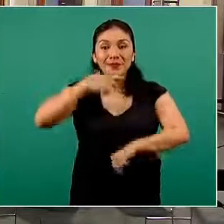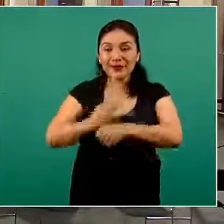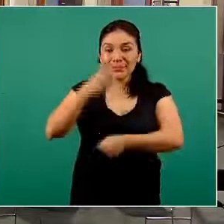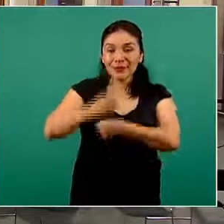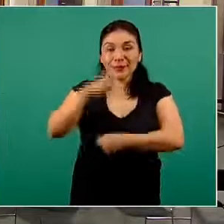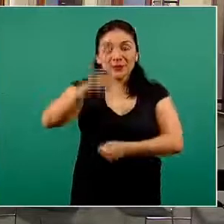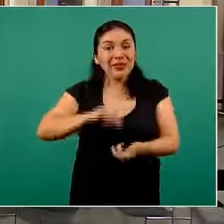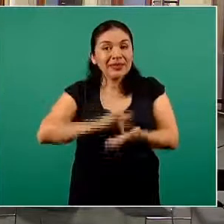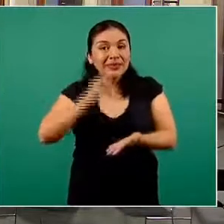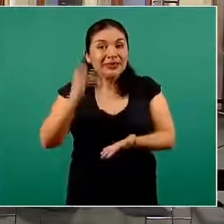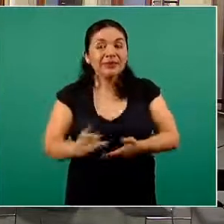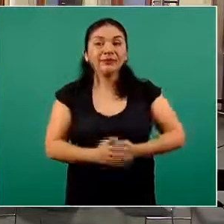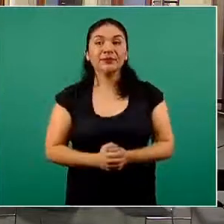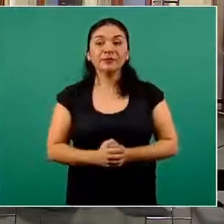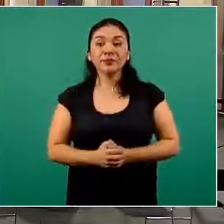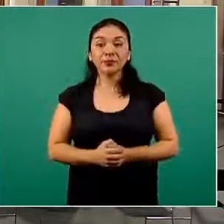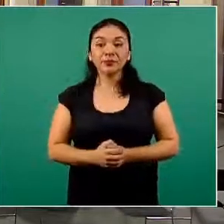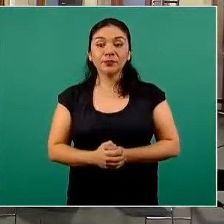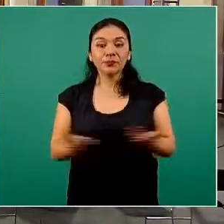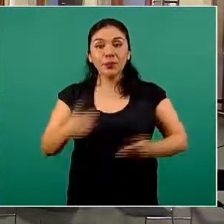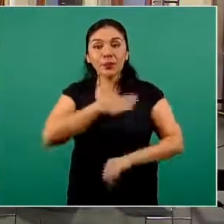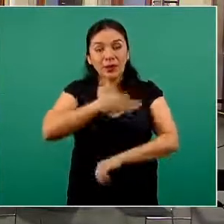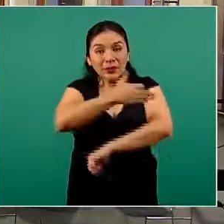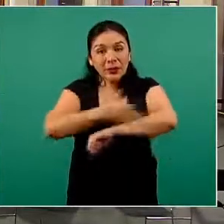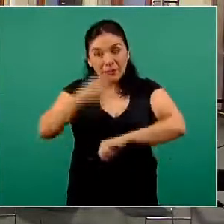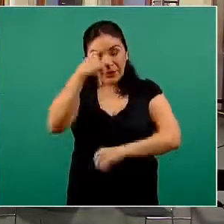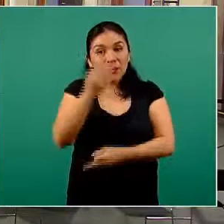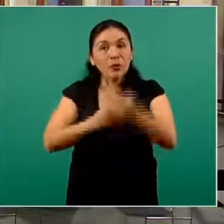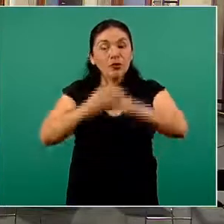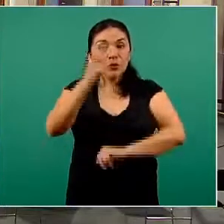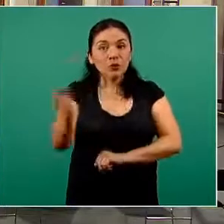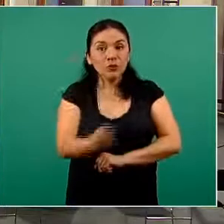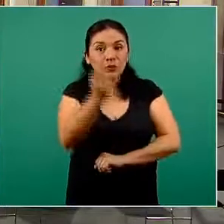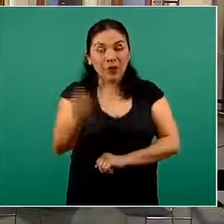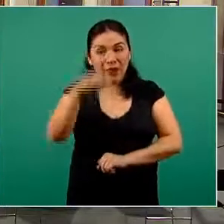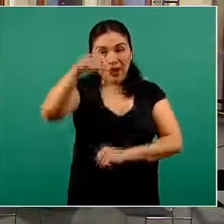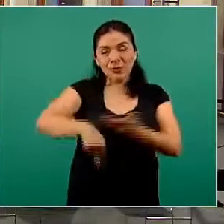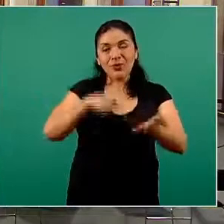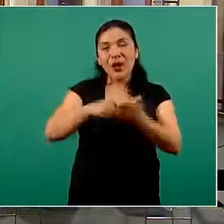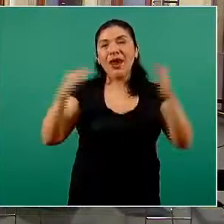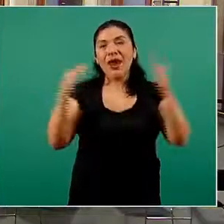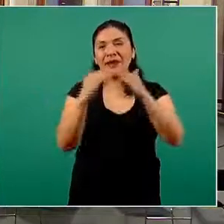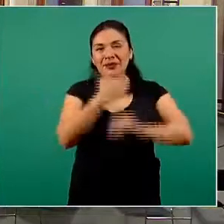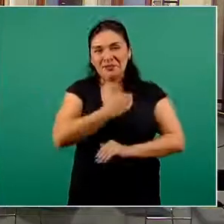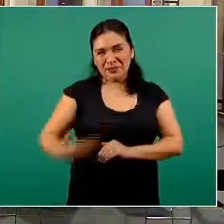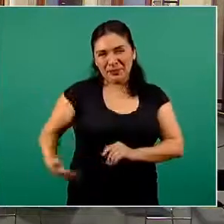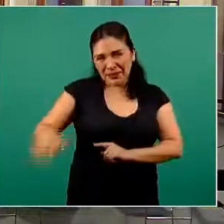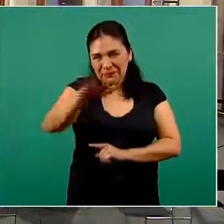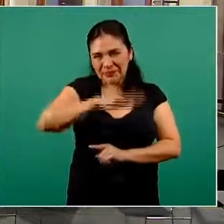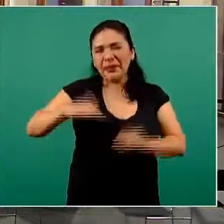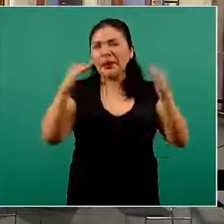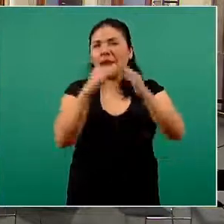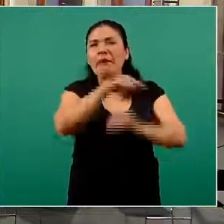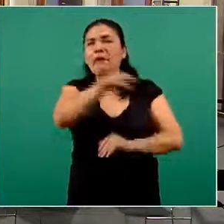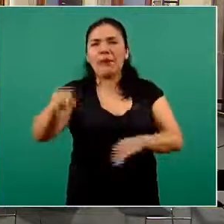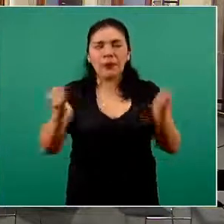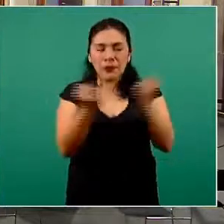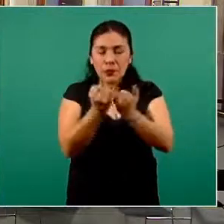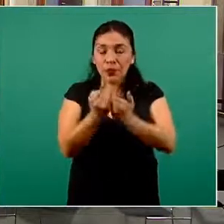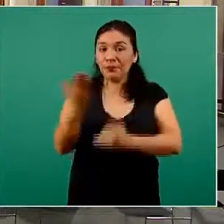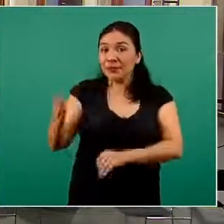subsecretario, muchísimas gracias. Muy buenas tardes tengan todas y todos aquí en Palacio Nacional y en sus casas.